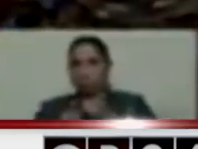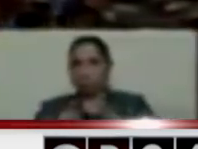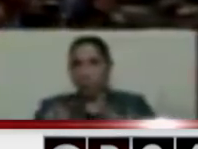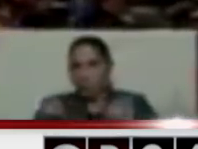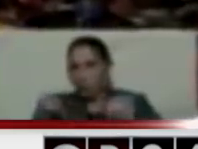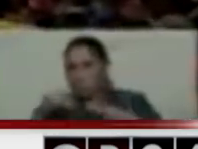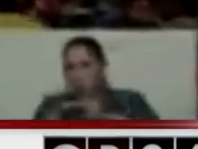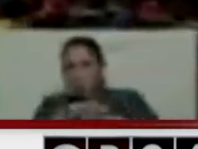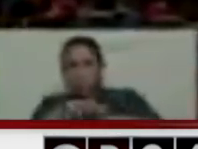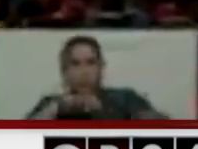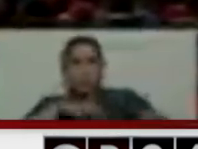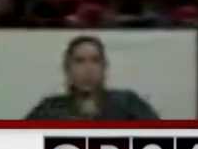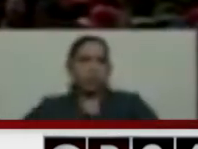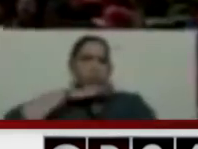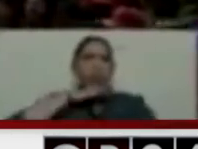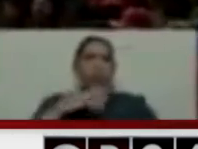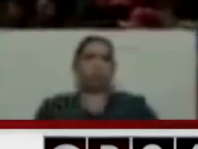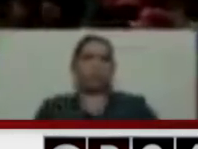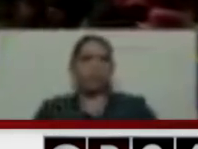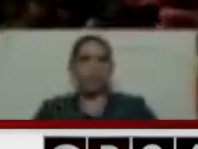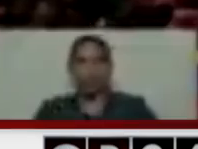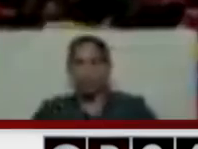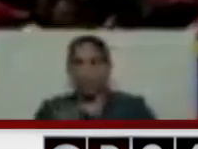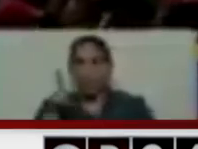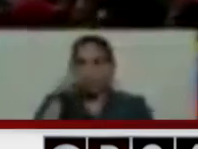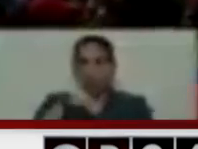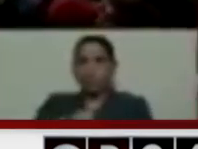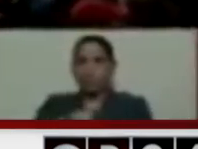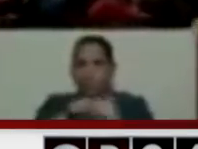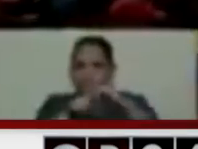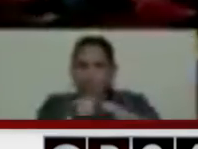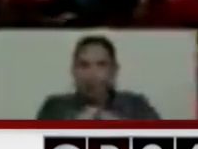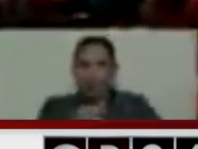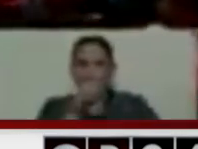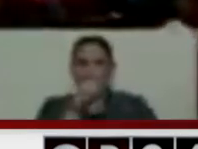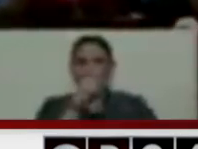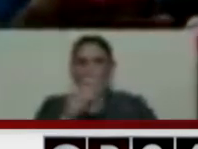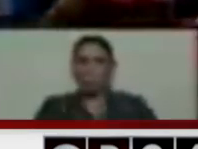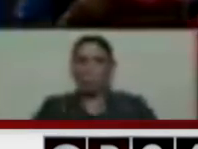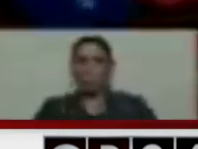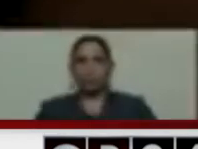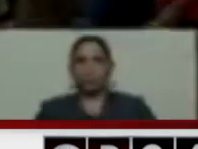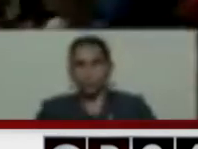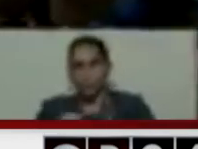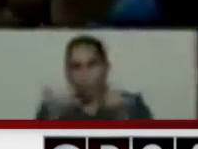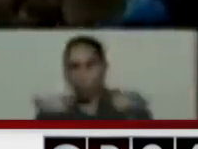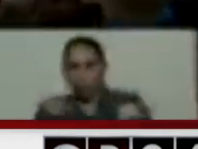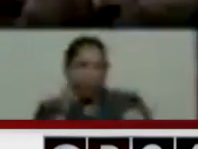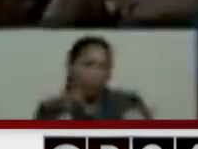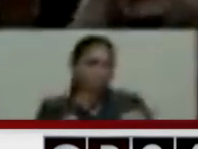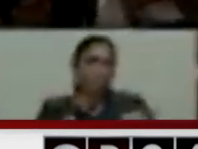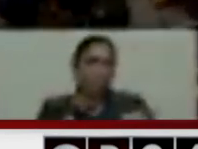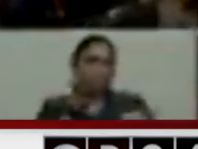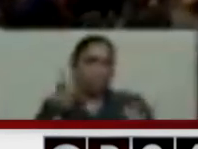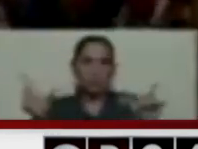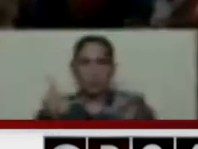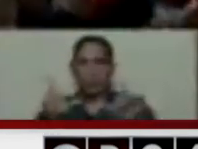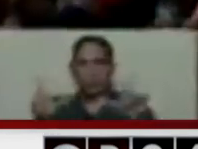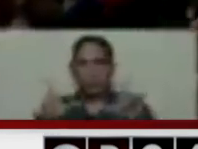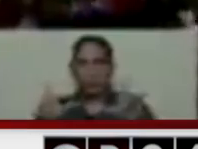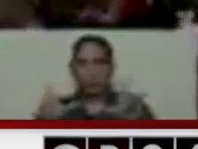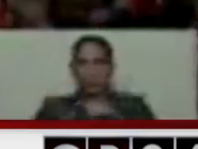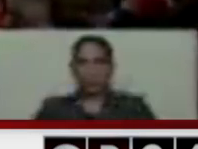ellos mantengan una dictadura, un dominio a punta de armas, de violencia, de presión y represión. Ya